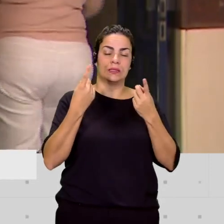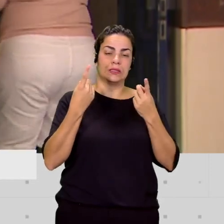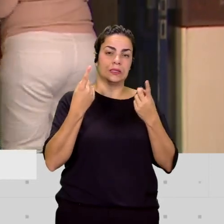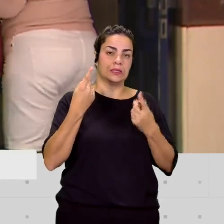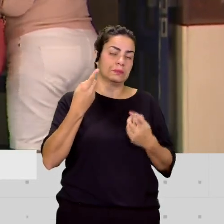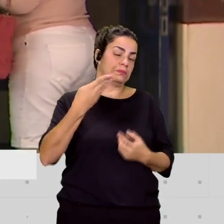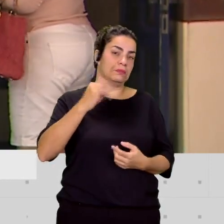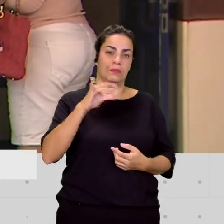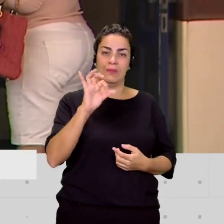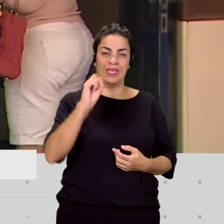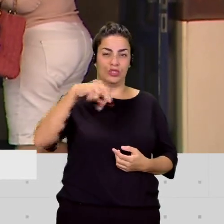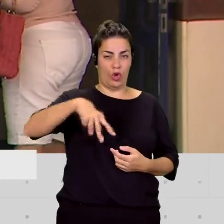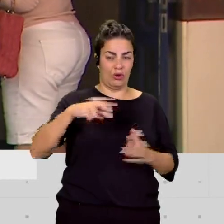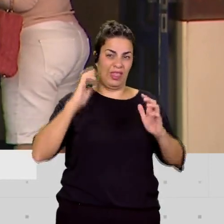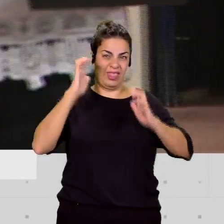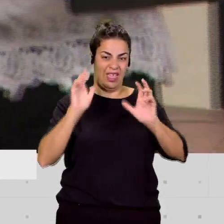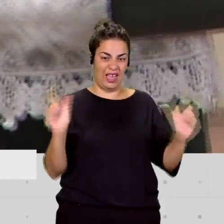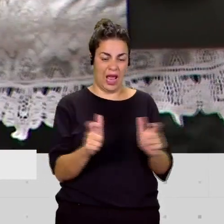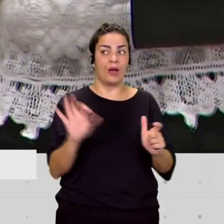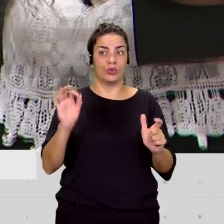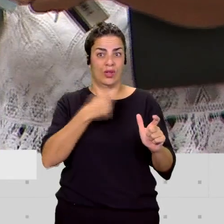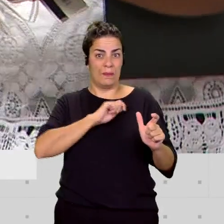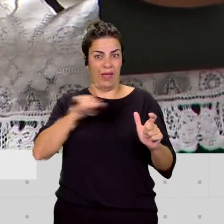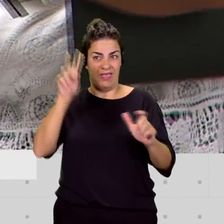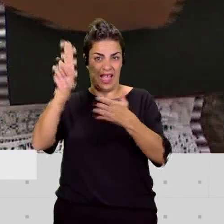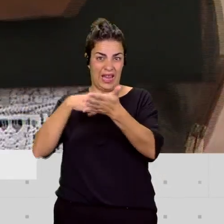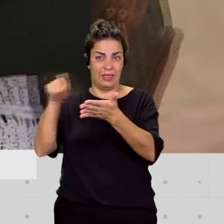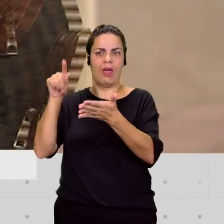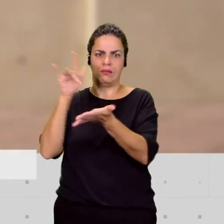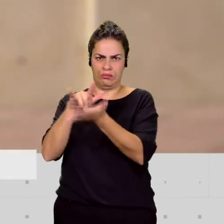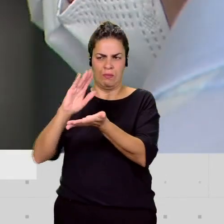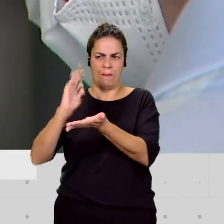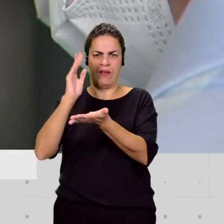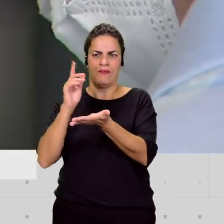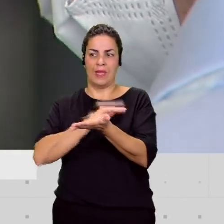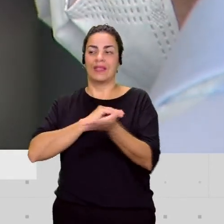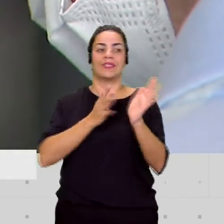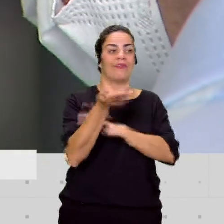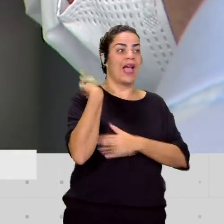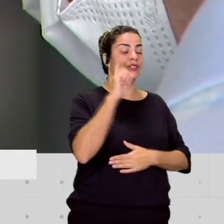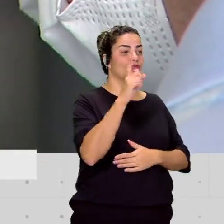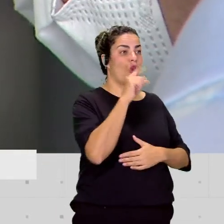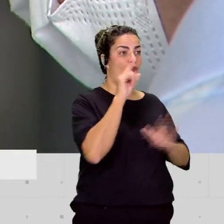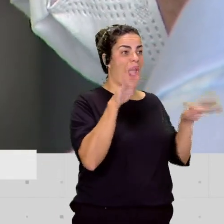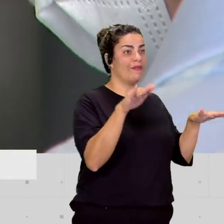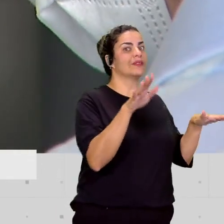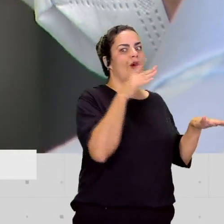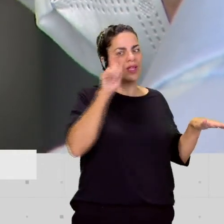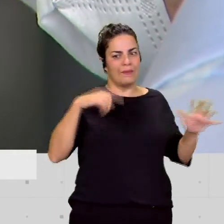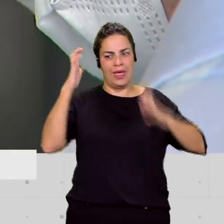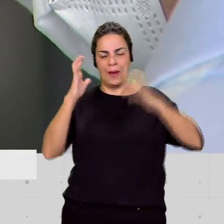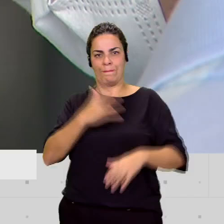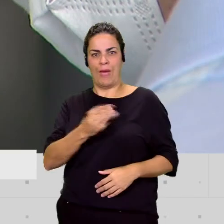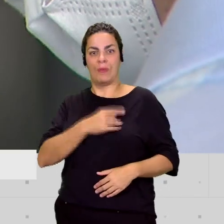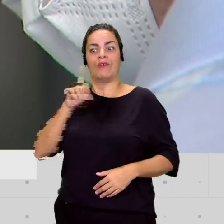en España, en el norte, en Galicia. Es decir, ya el salto de aves a mamíferos preocupa, pero preocupa